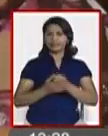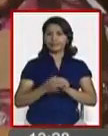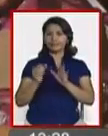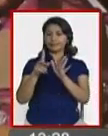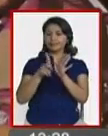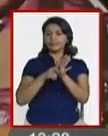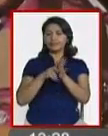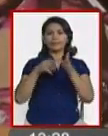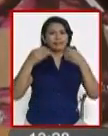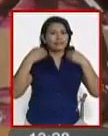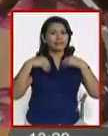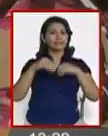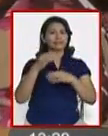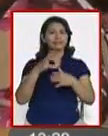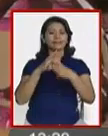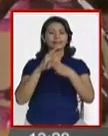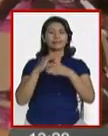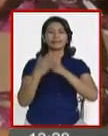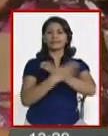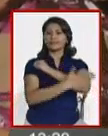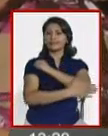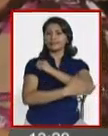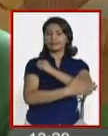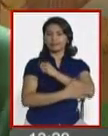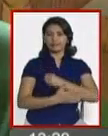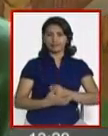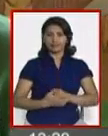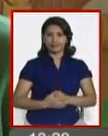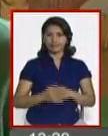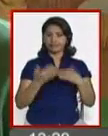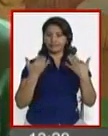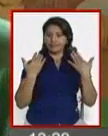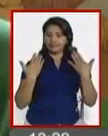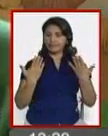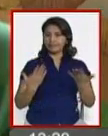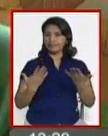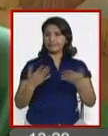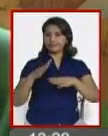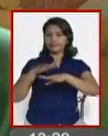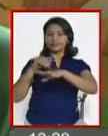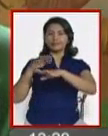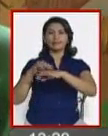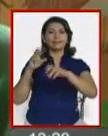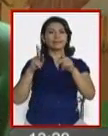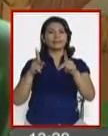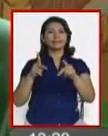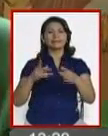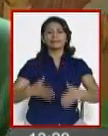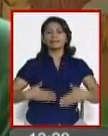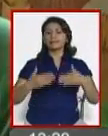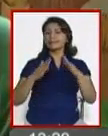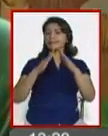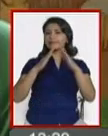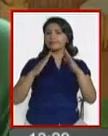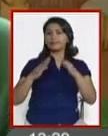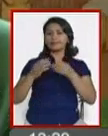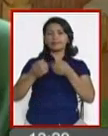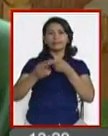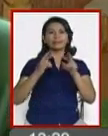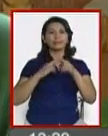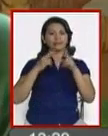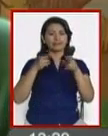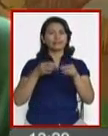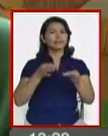que prohíbe la venta de carne de animales silvestres. Bueno, hoy hemos citado a la gente de las cabañas del río Piraí